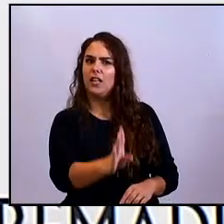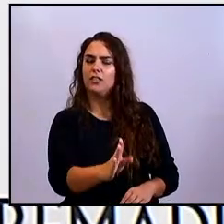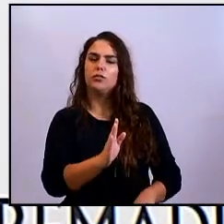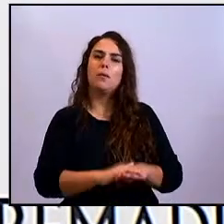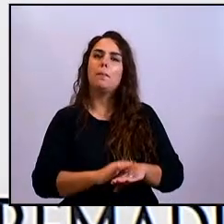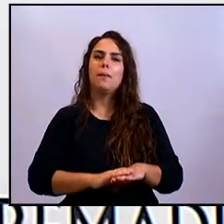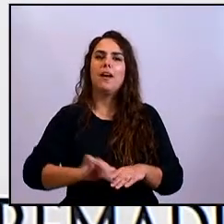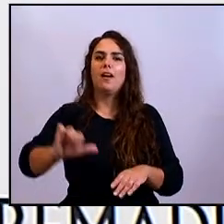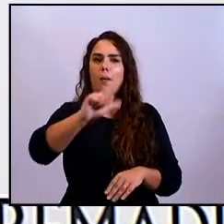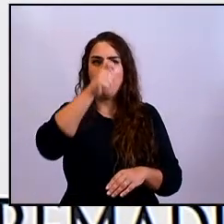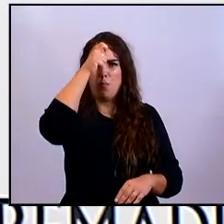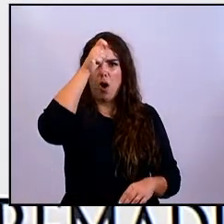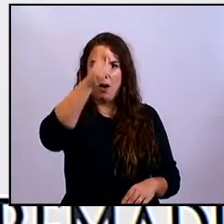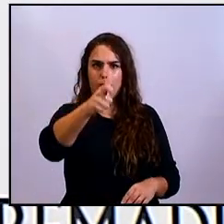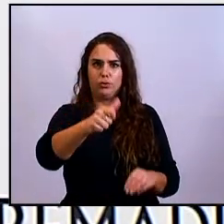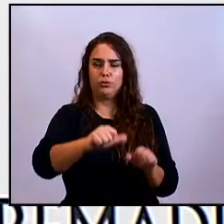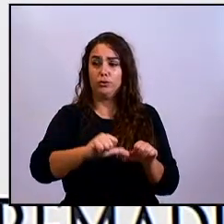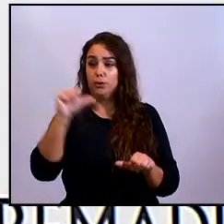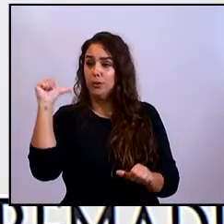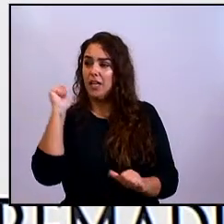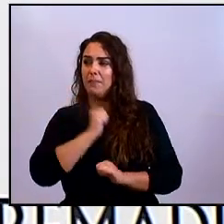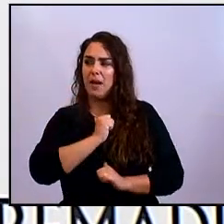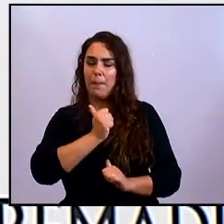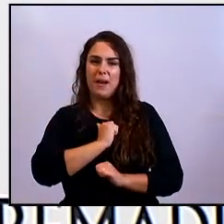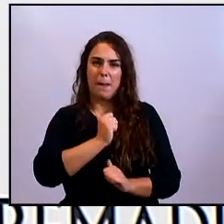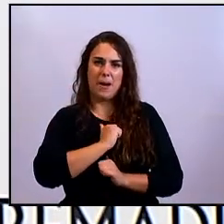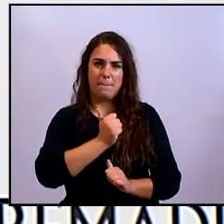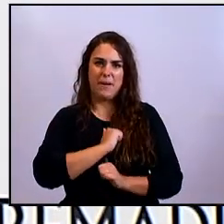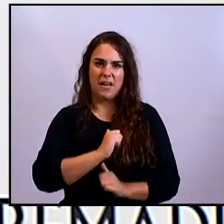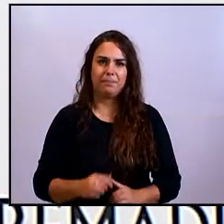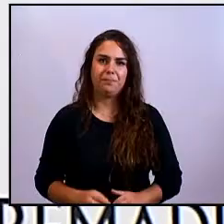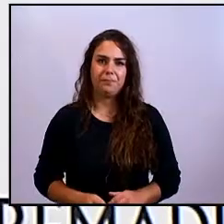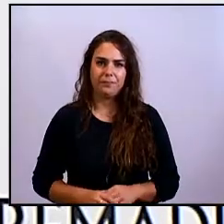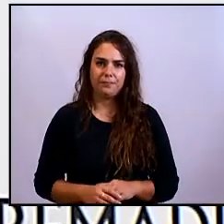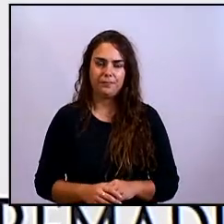aguas a pueblos que llevan esperando muchísimos años.